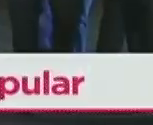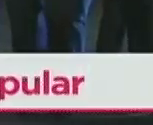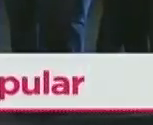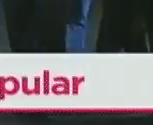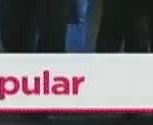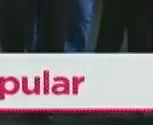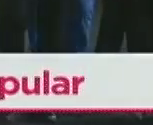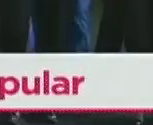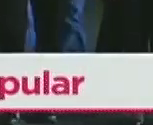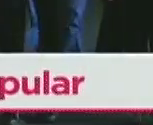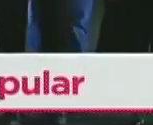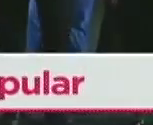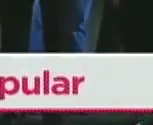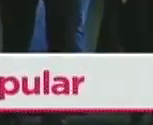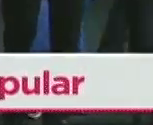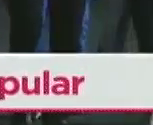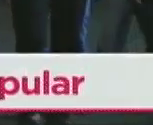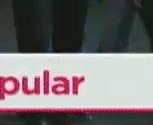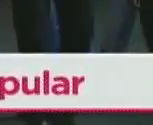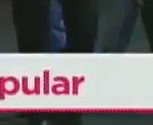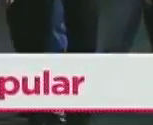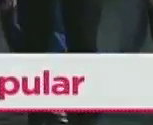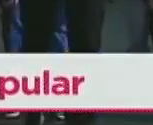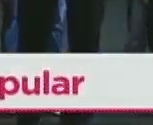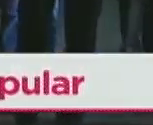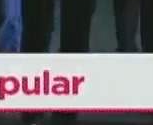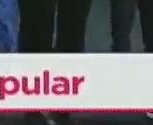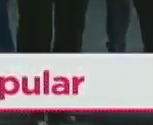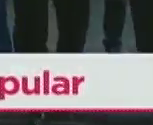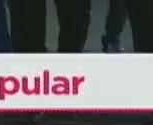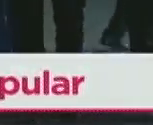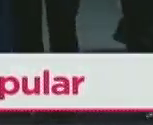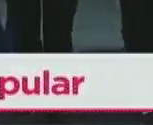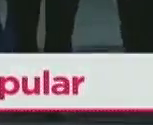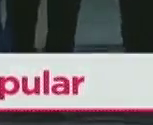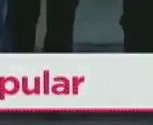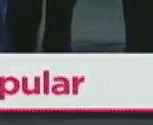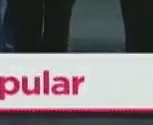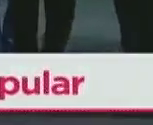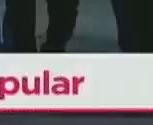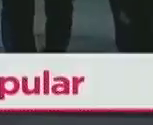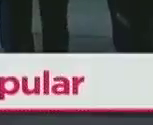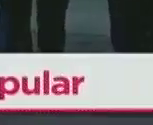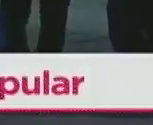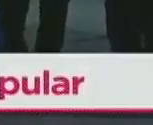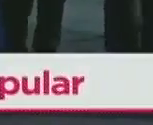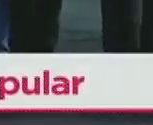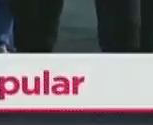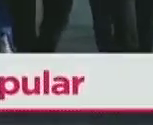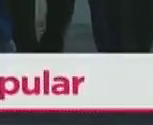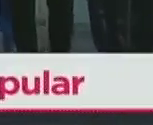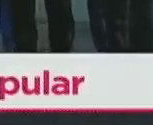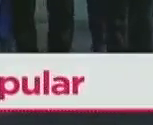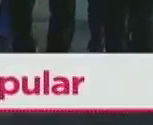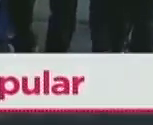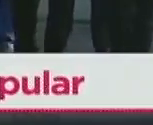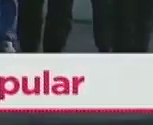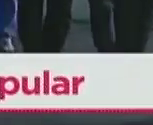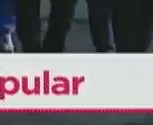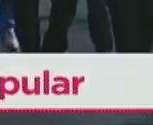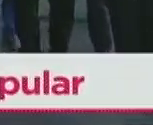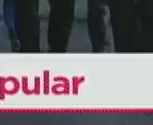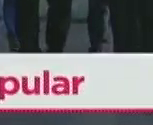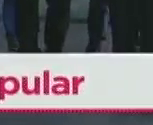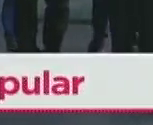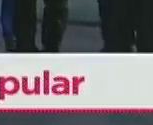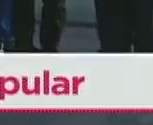Tarek El Aizami, también visualizamos a la presidenta de la Asamblea Nacional Constituyente, Delcy Rodríguez, Jorge